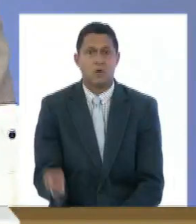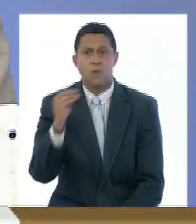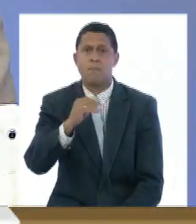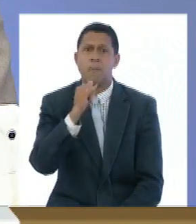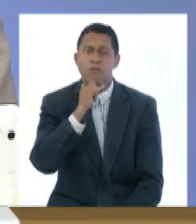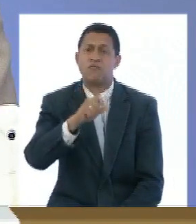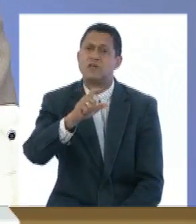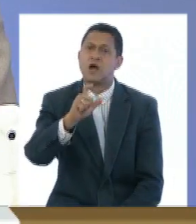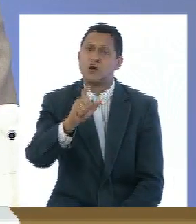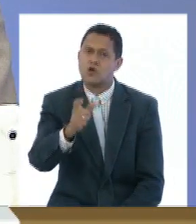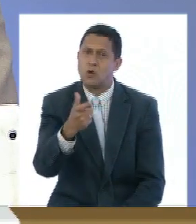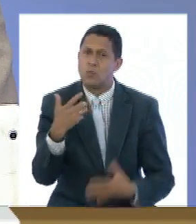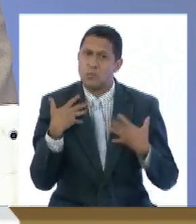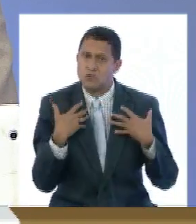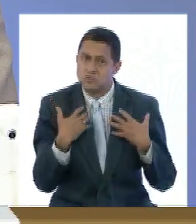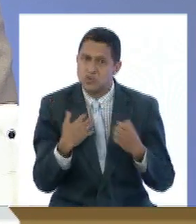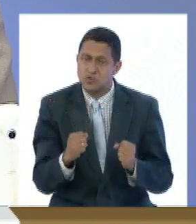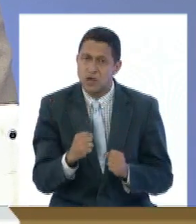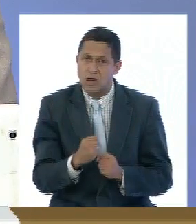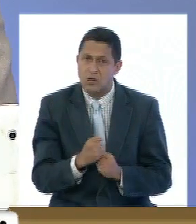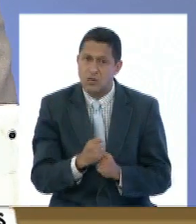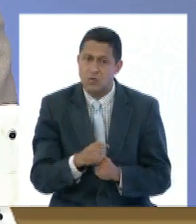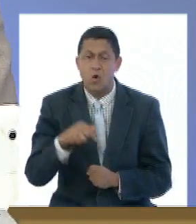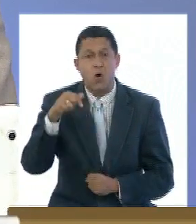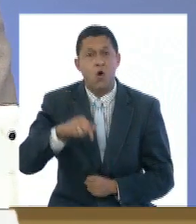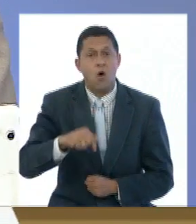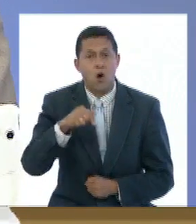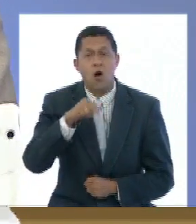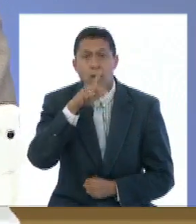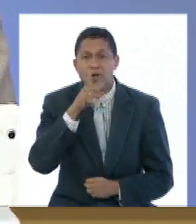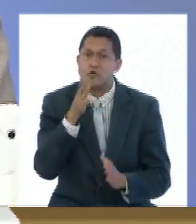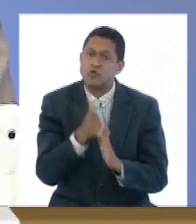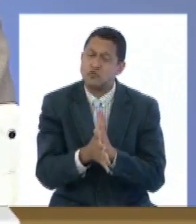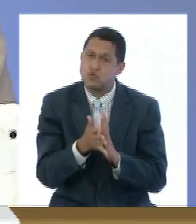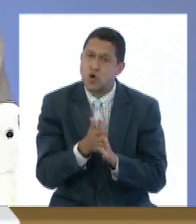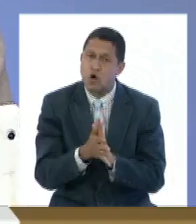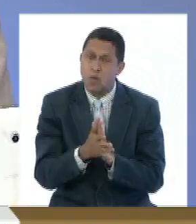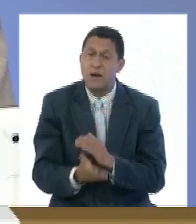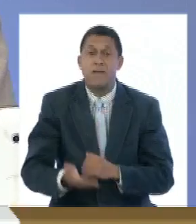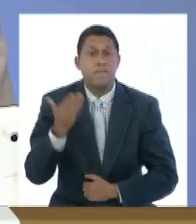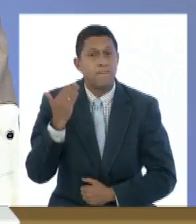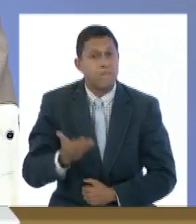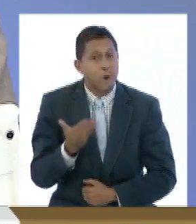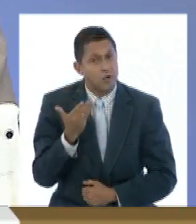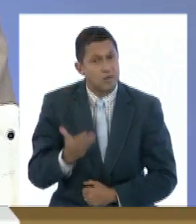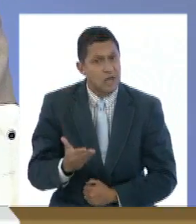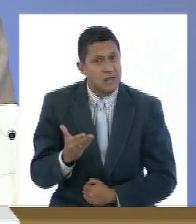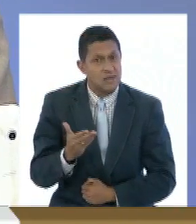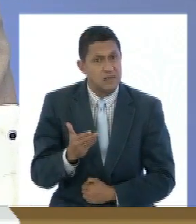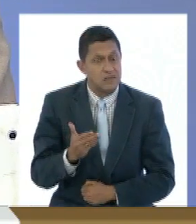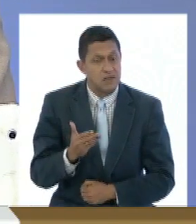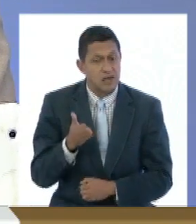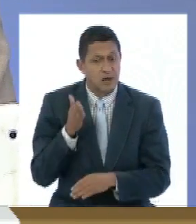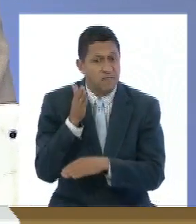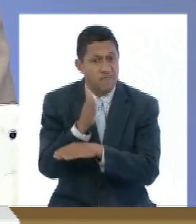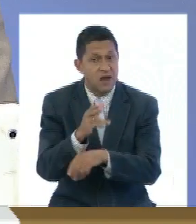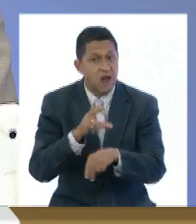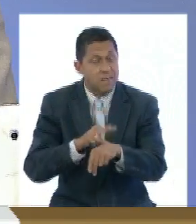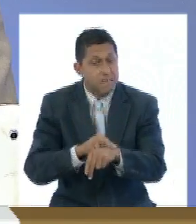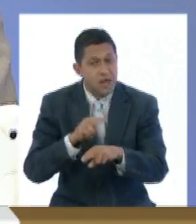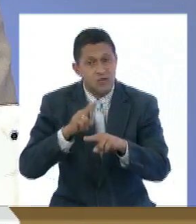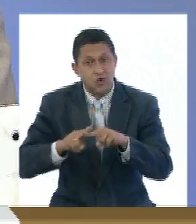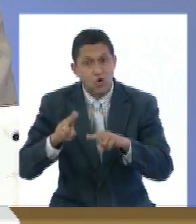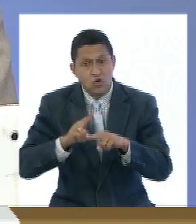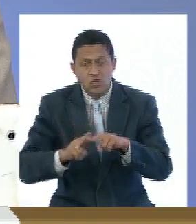Continuamos con más de Noticias Globovisión Salud. El día de hoy estamos hablando sobre la importancia de la asistencia pediátrica